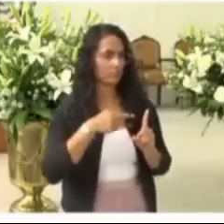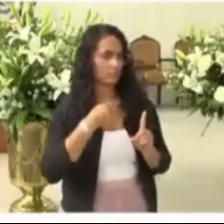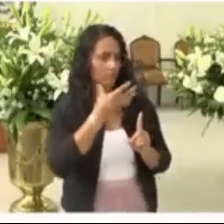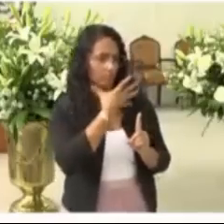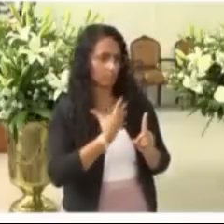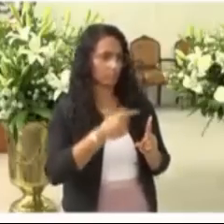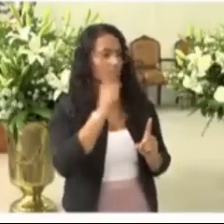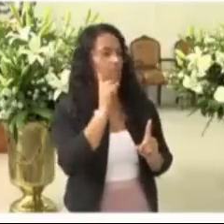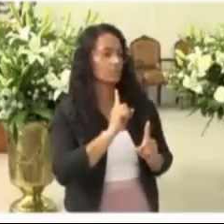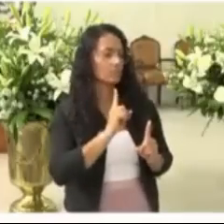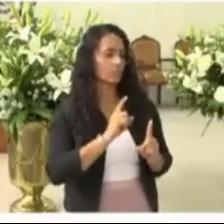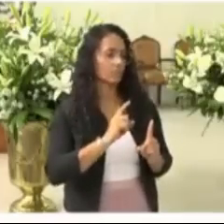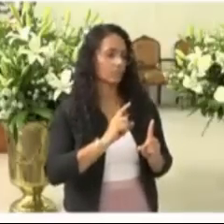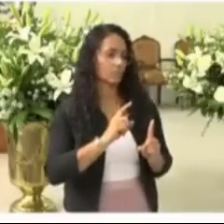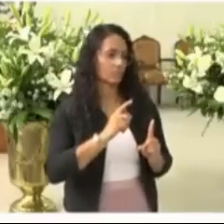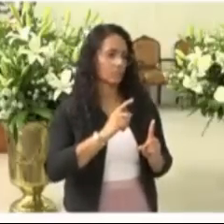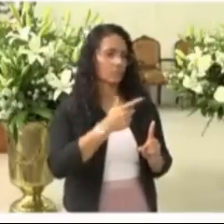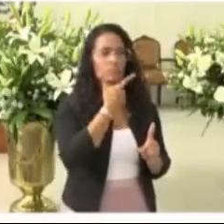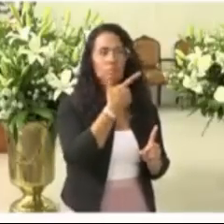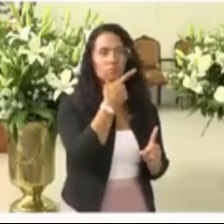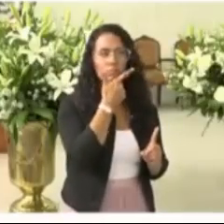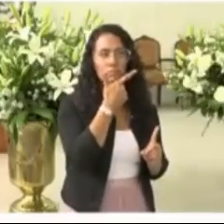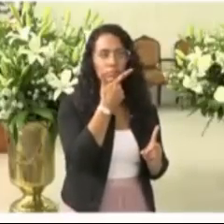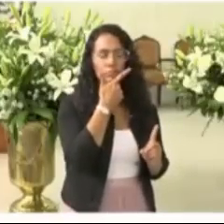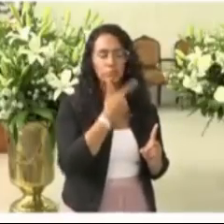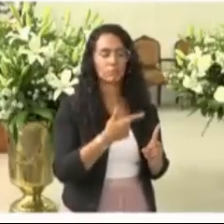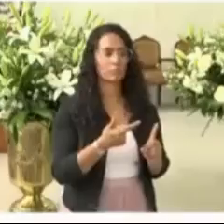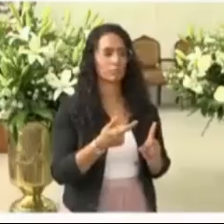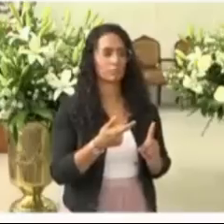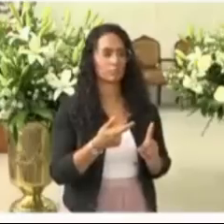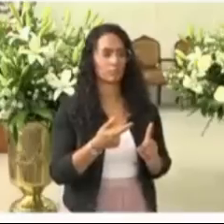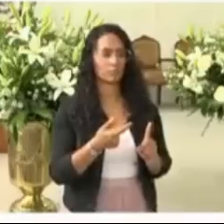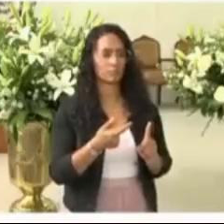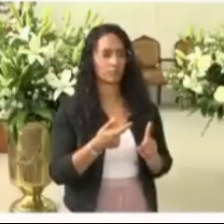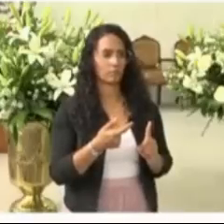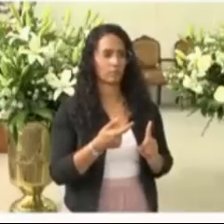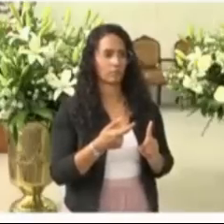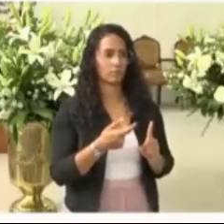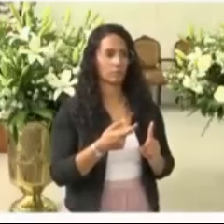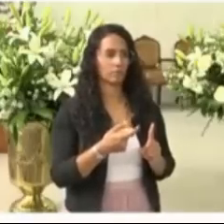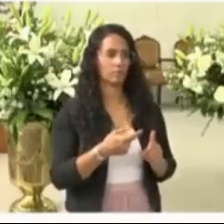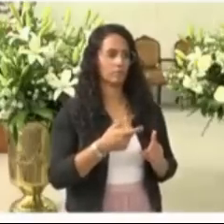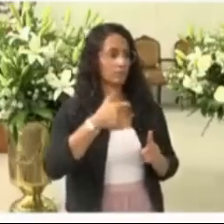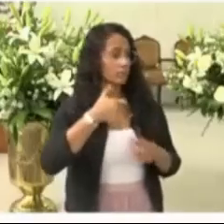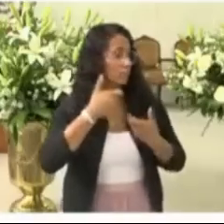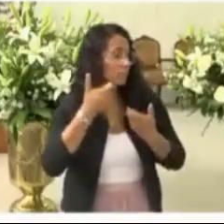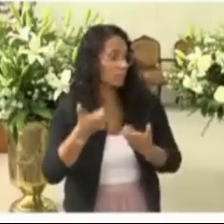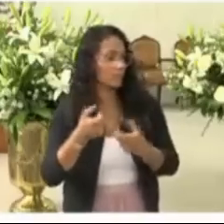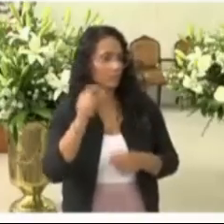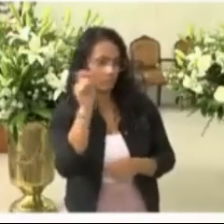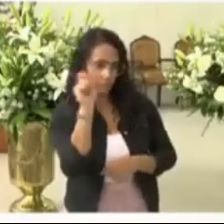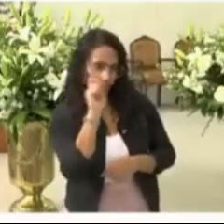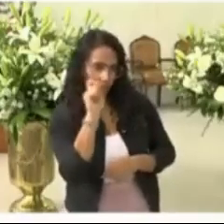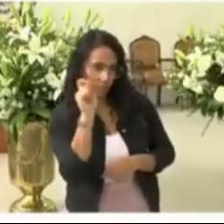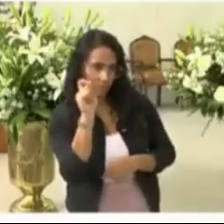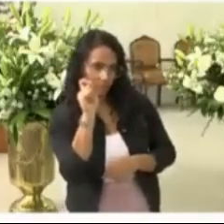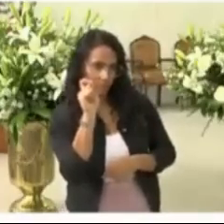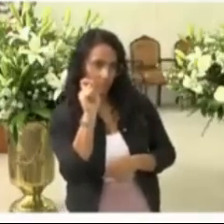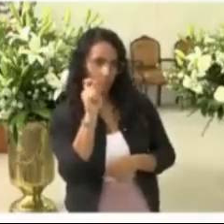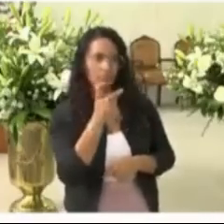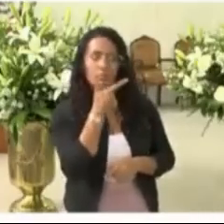es lesbiana y quiere llevar a su novio, entre comillas, novio, es decir,